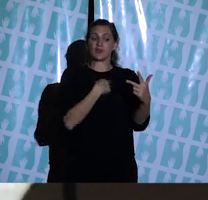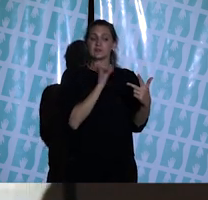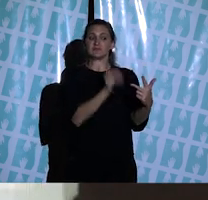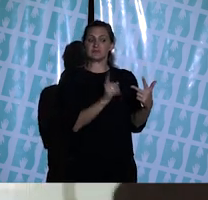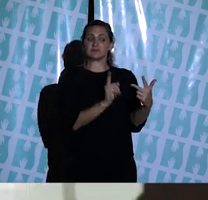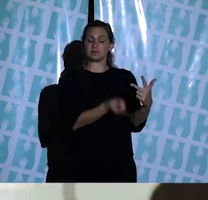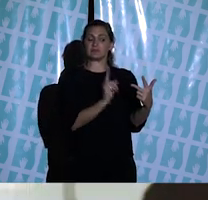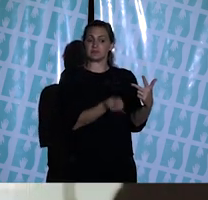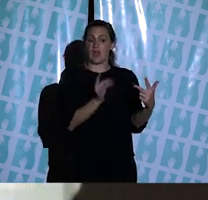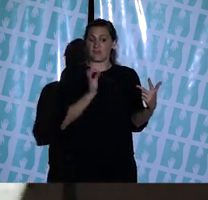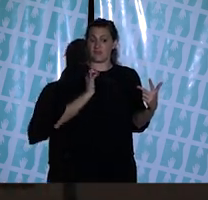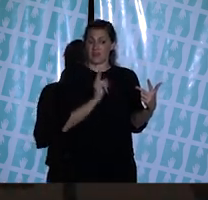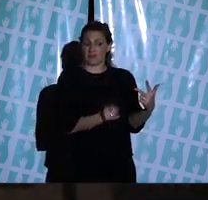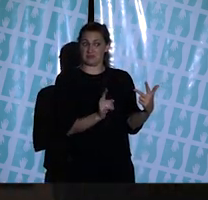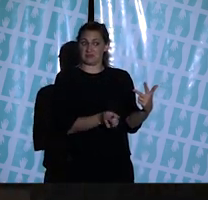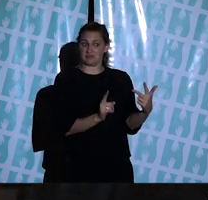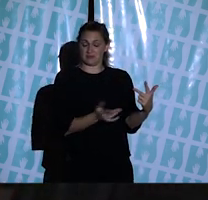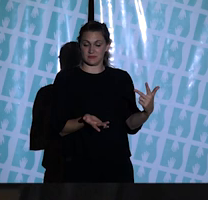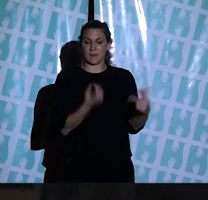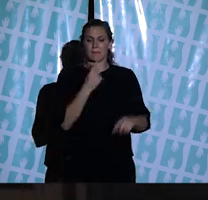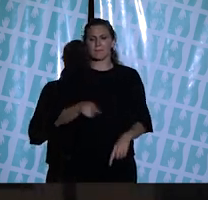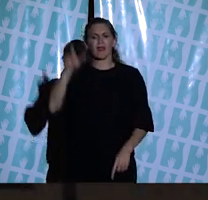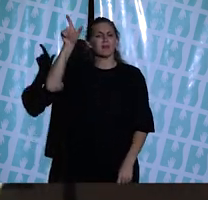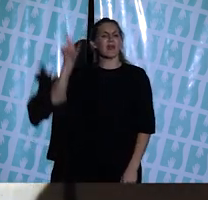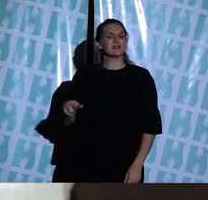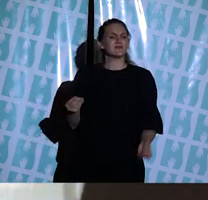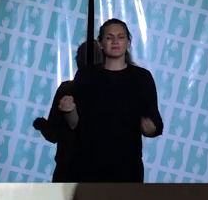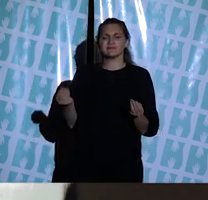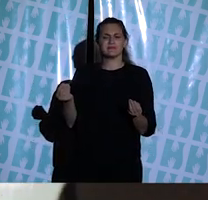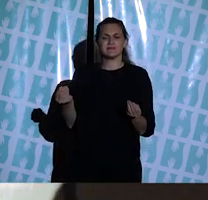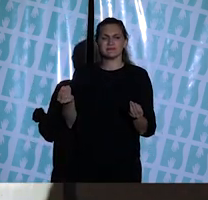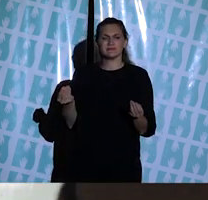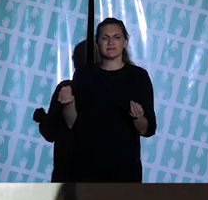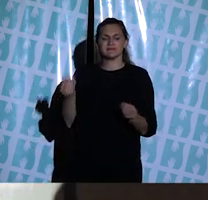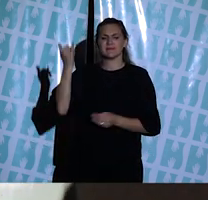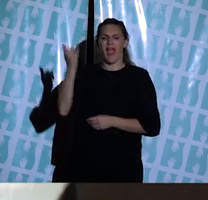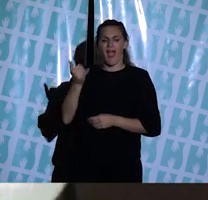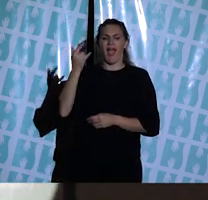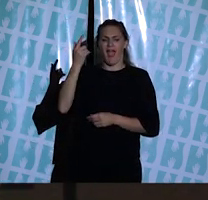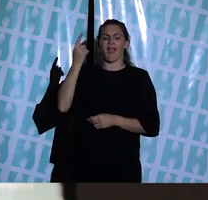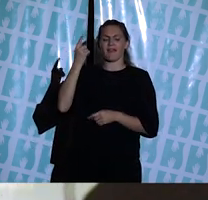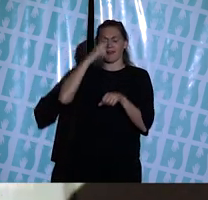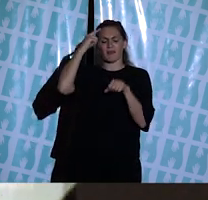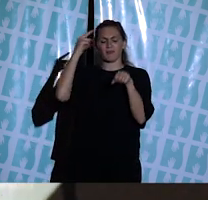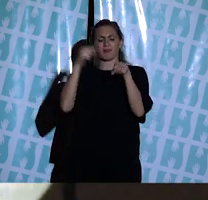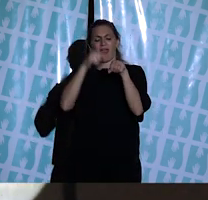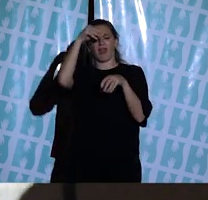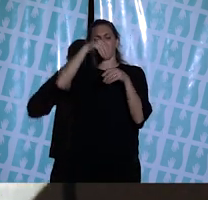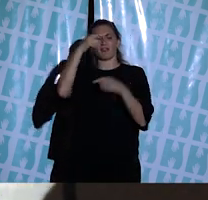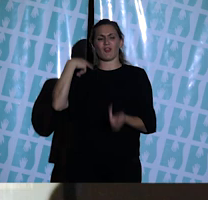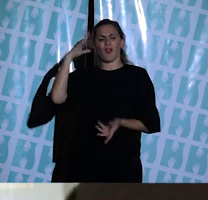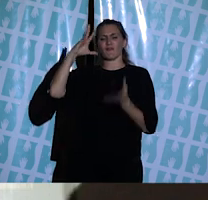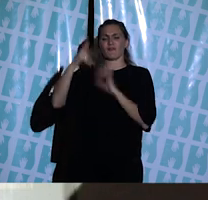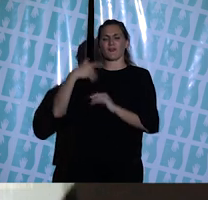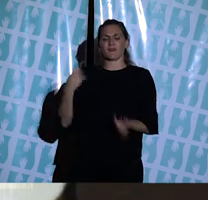seguir sobreviviendo. Ahora, nosotros los humanos tenemos otras capacidades que estos animales no tienen.